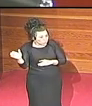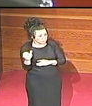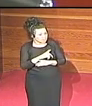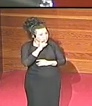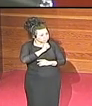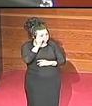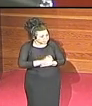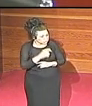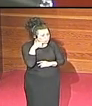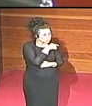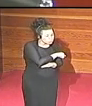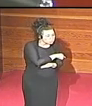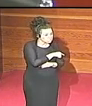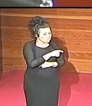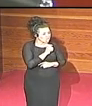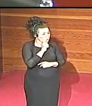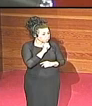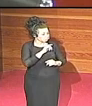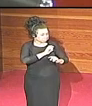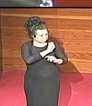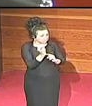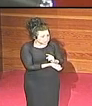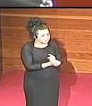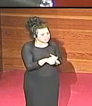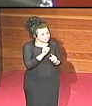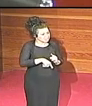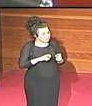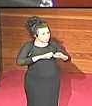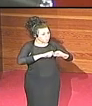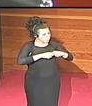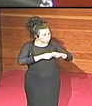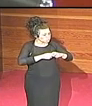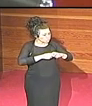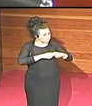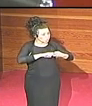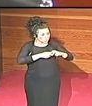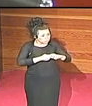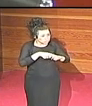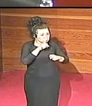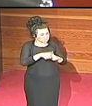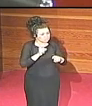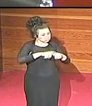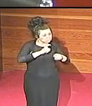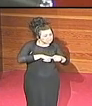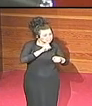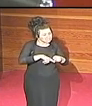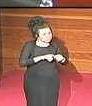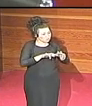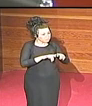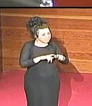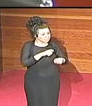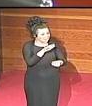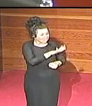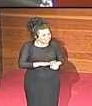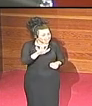Forma parte del patronato del Migration Policy Group, con sede en Bruselas. Es miembro del Consejo Asesor de la Oficina Regional de Cooperación y Paz en